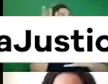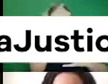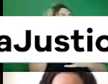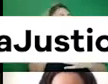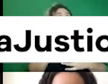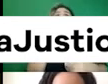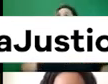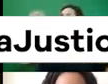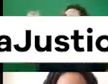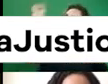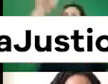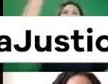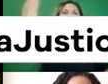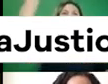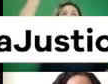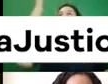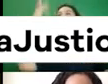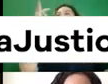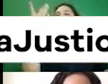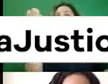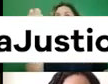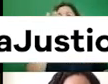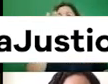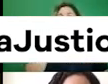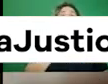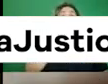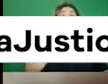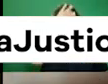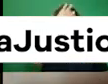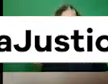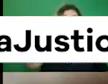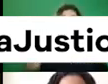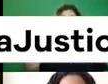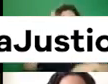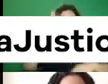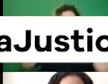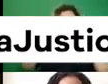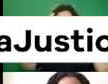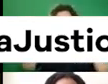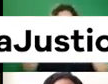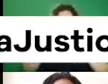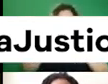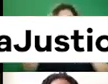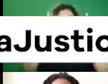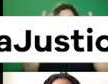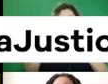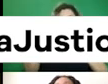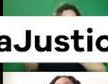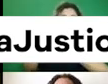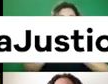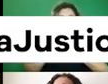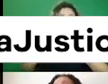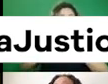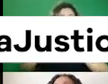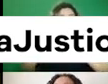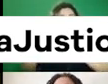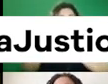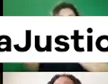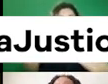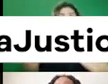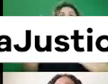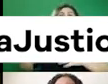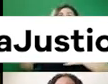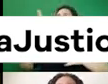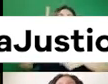ya que tú fuiste primero te voy a pedir que compartas creo que si no